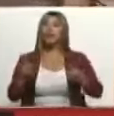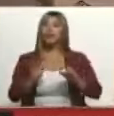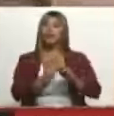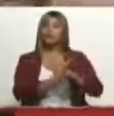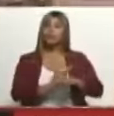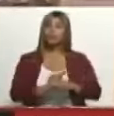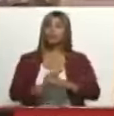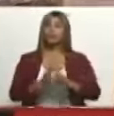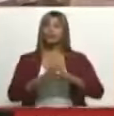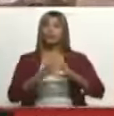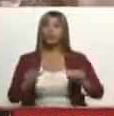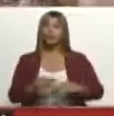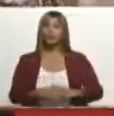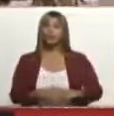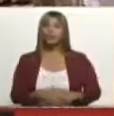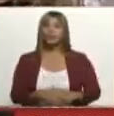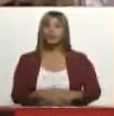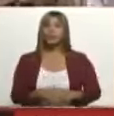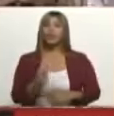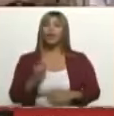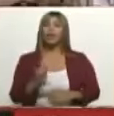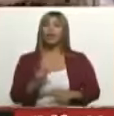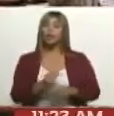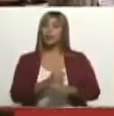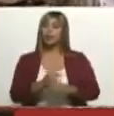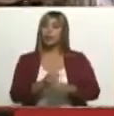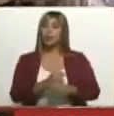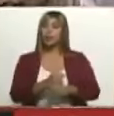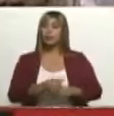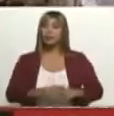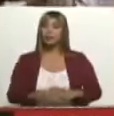paz. Esta gran operación,